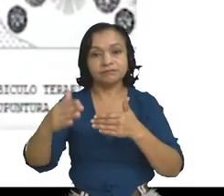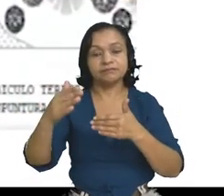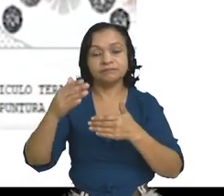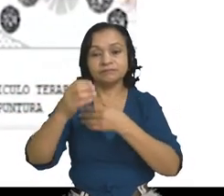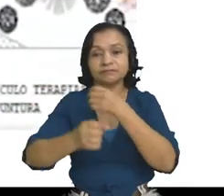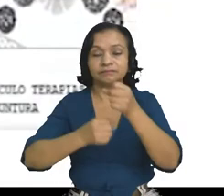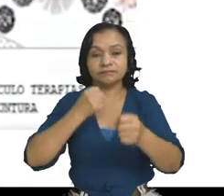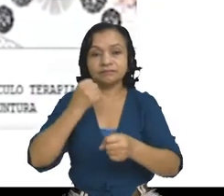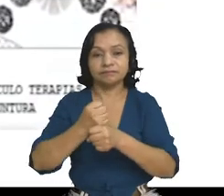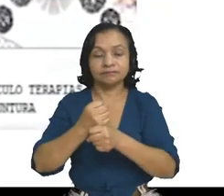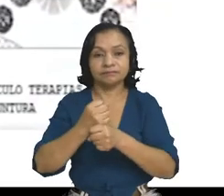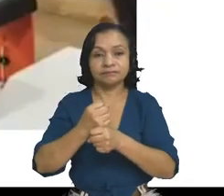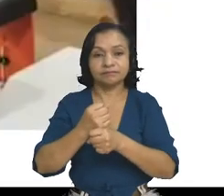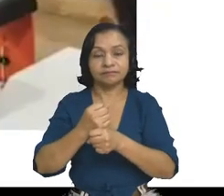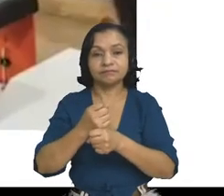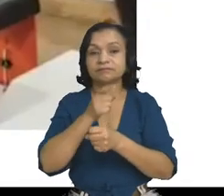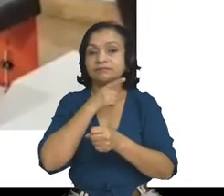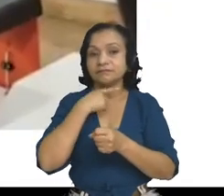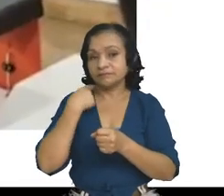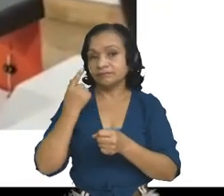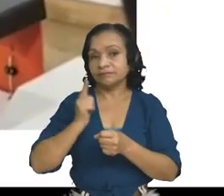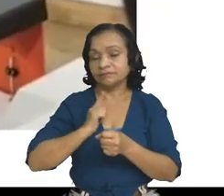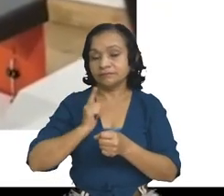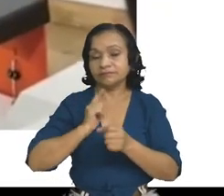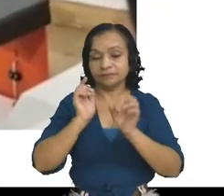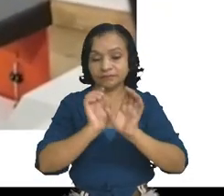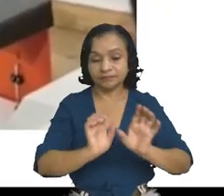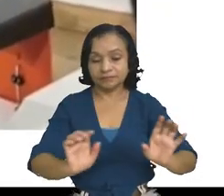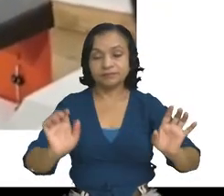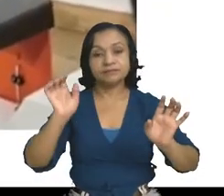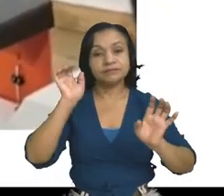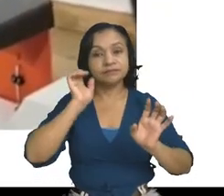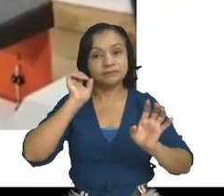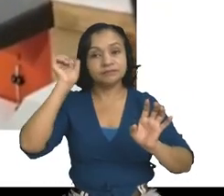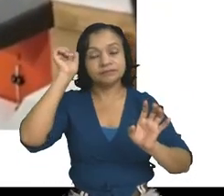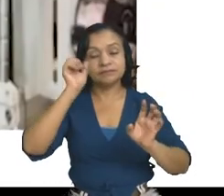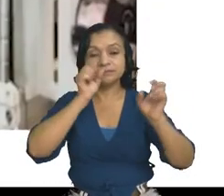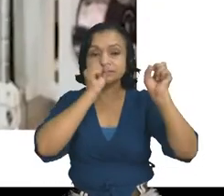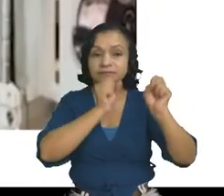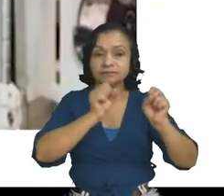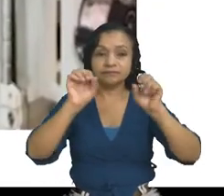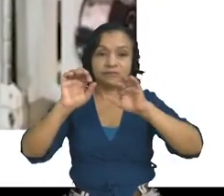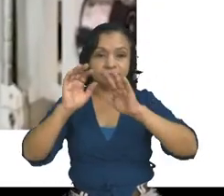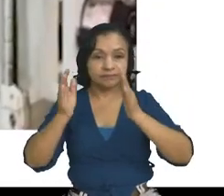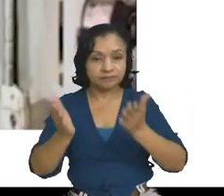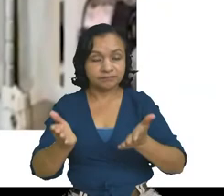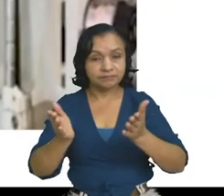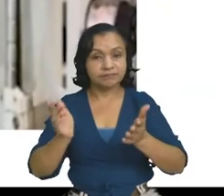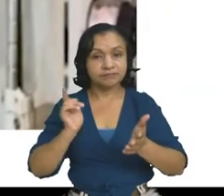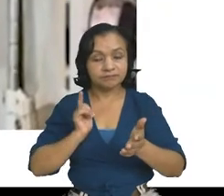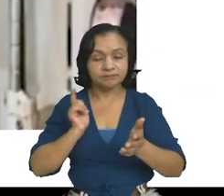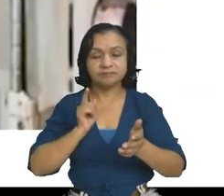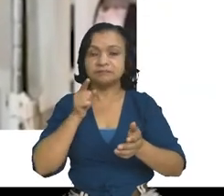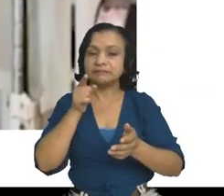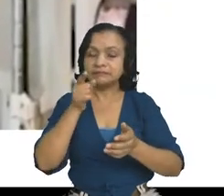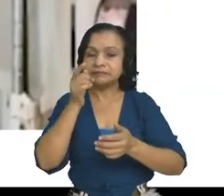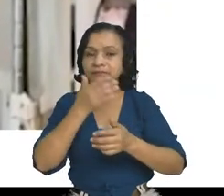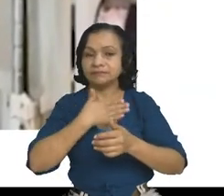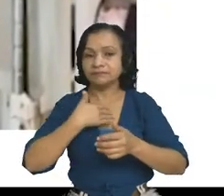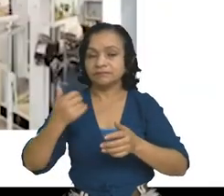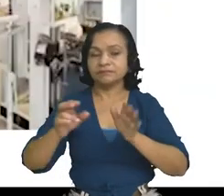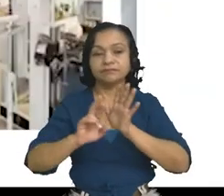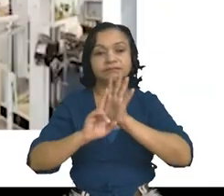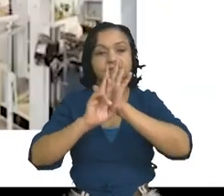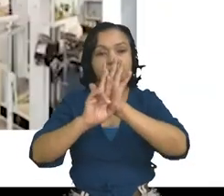alcanzar ese sueño y realmente poder brindar a nuestros niños, a nuestros adultos, a los hombres y mujeres que tengan esta condición una mejor